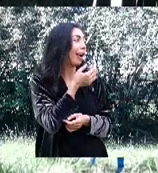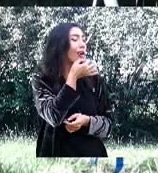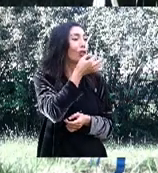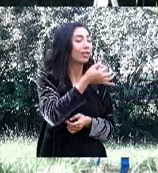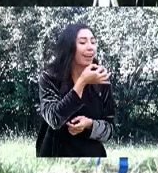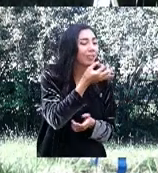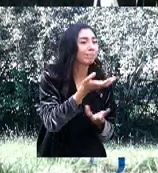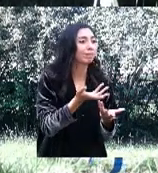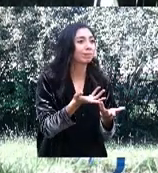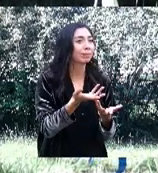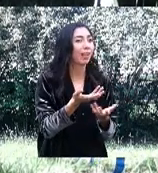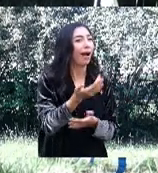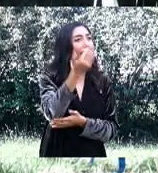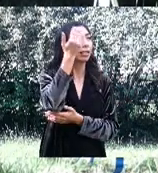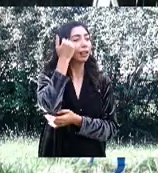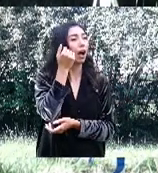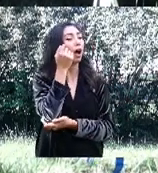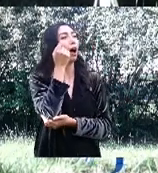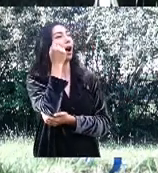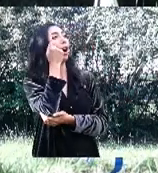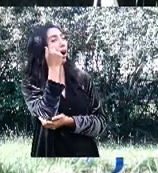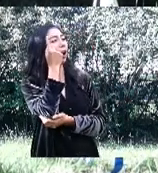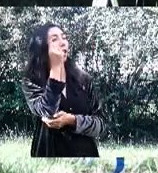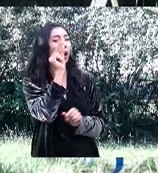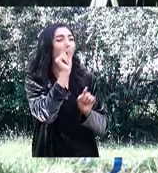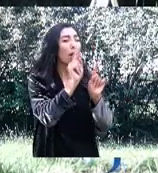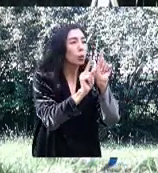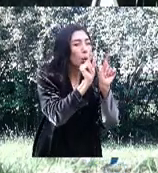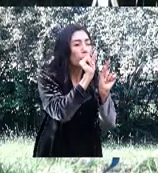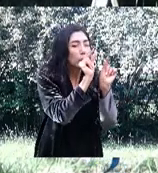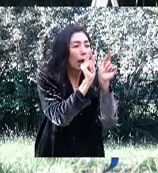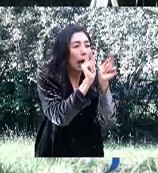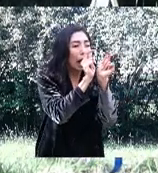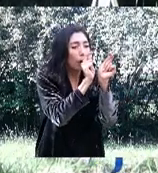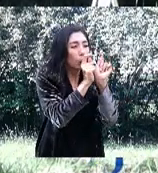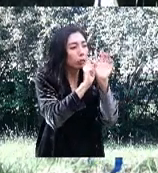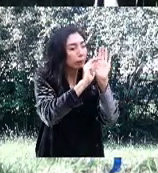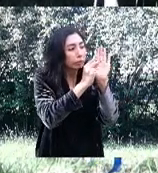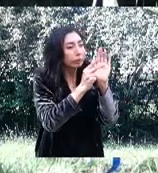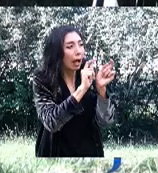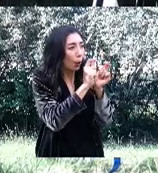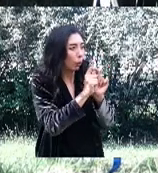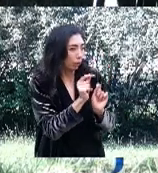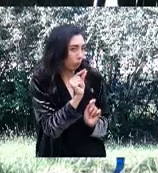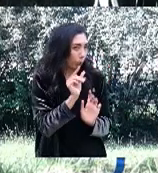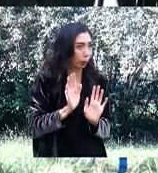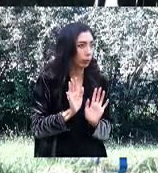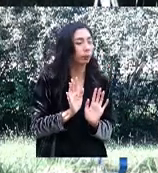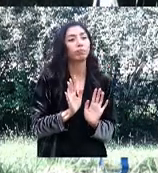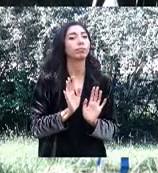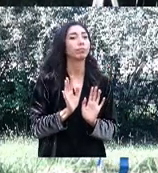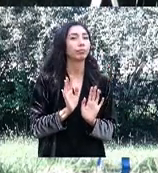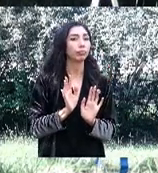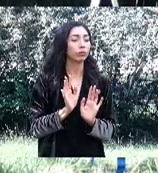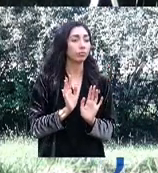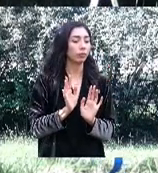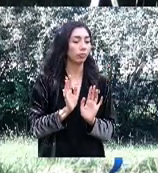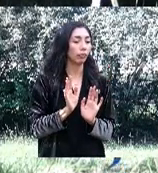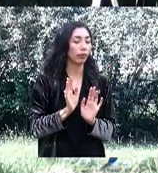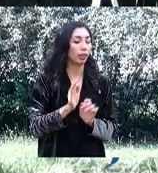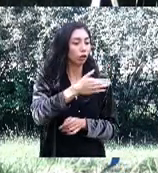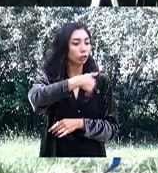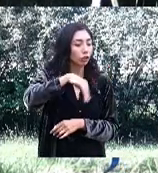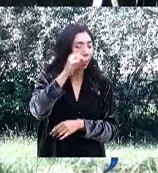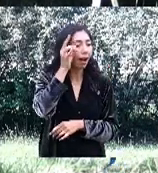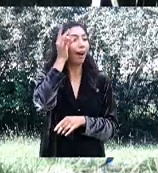eh Porque nos fuimos dando cuenta de Pequeños ajustes no eso fue algo muy simbólico no y nos